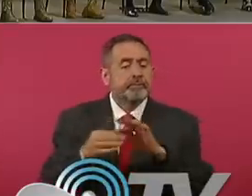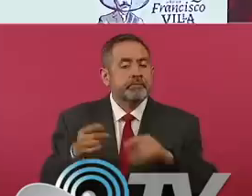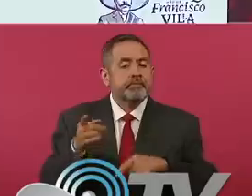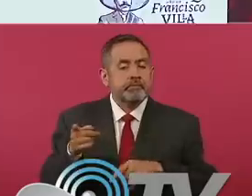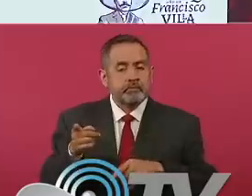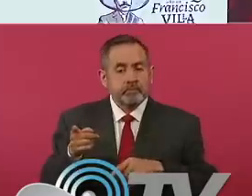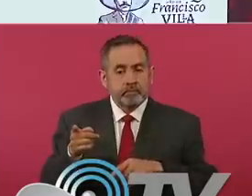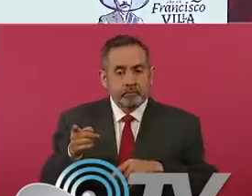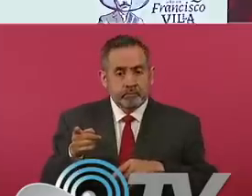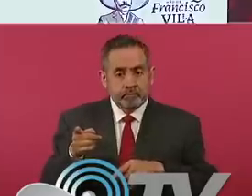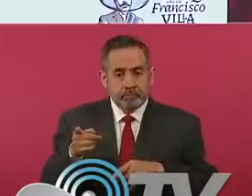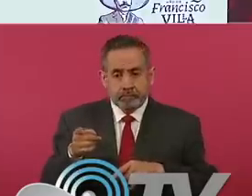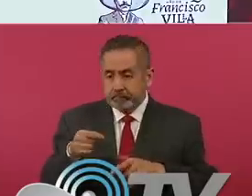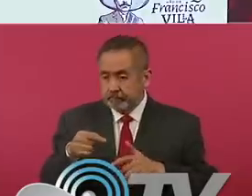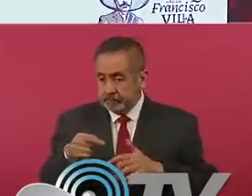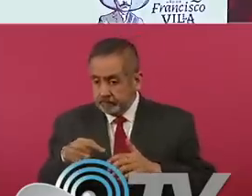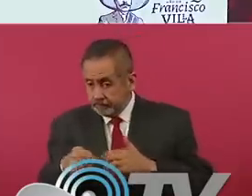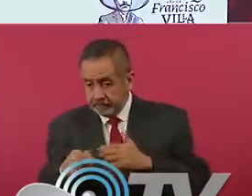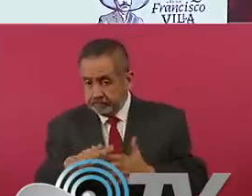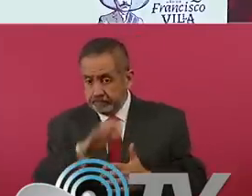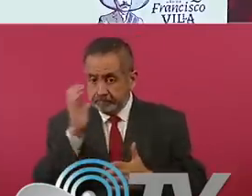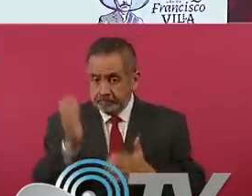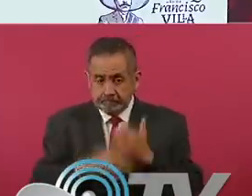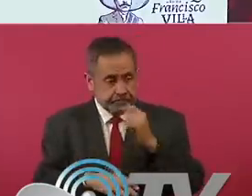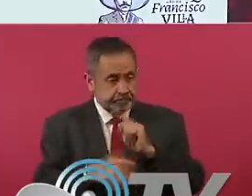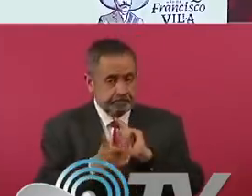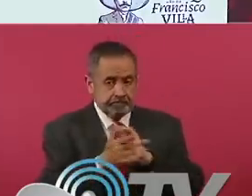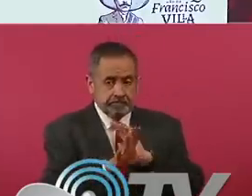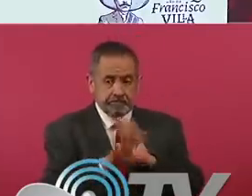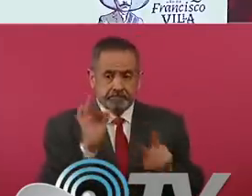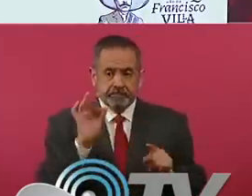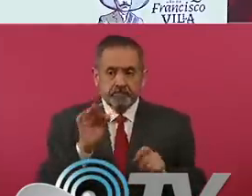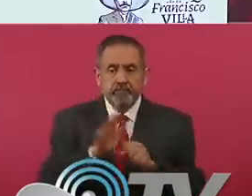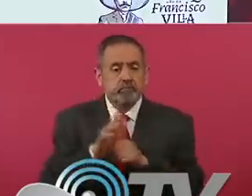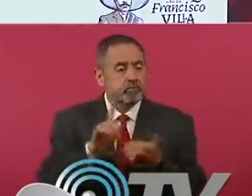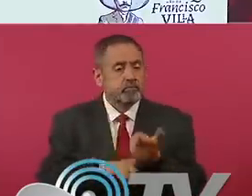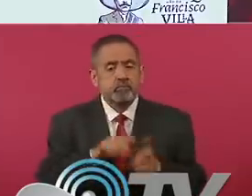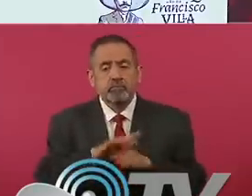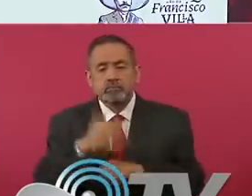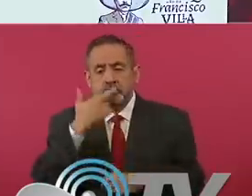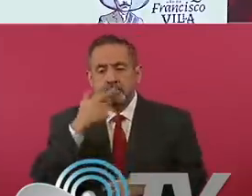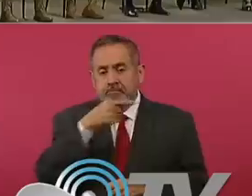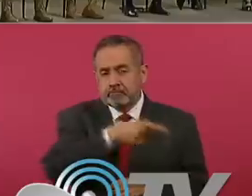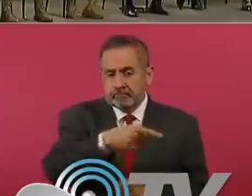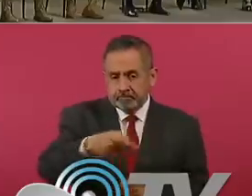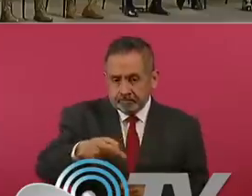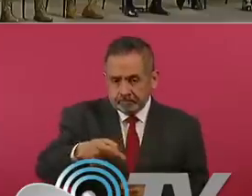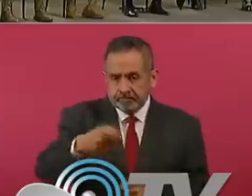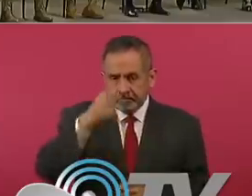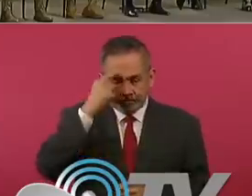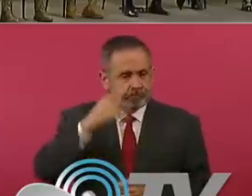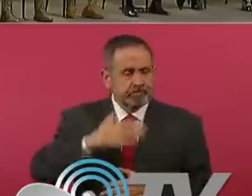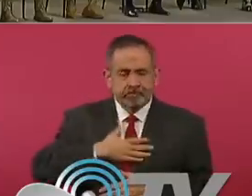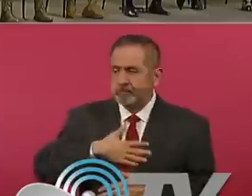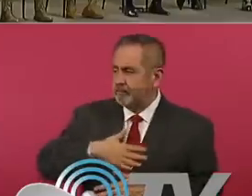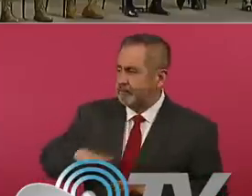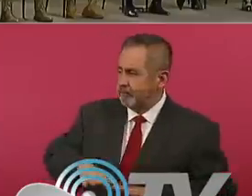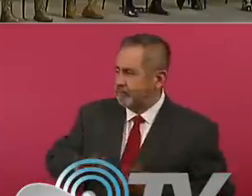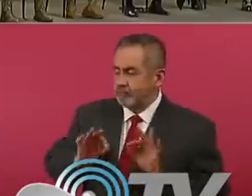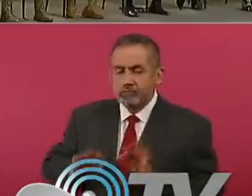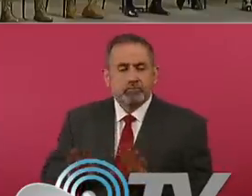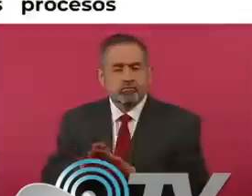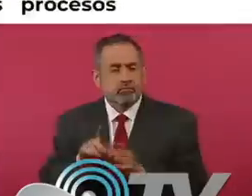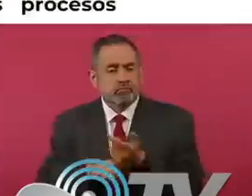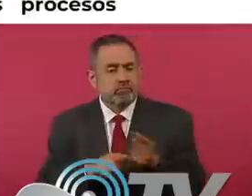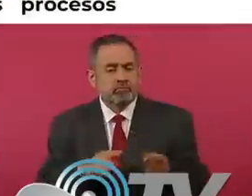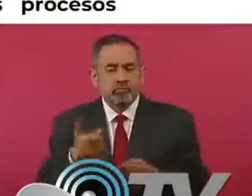ya se concluye la etapa y se considera cuáles son las mejores condiciones para el Estado, en